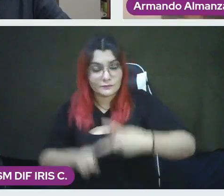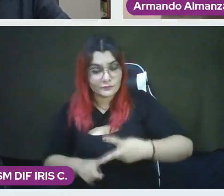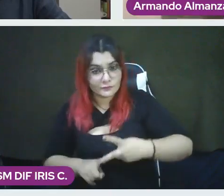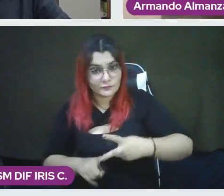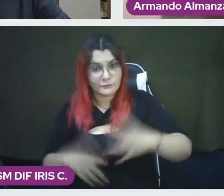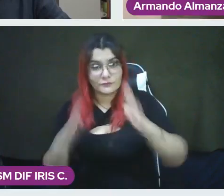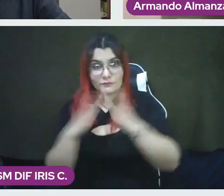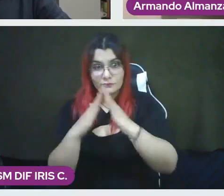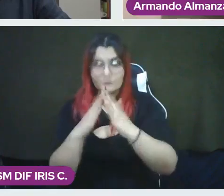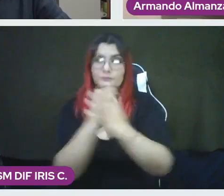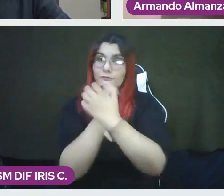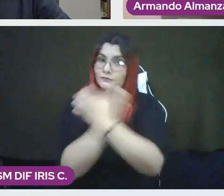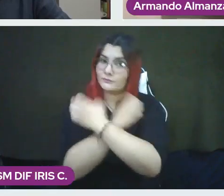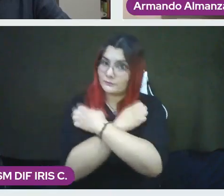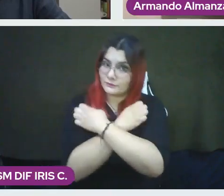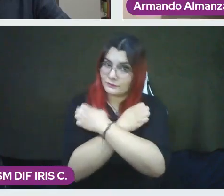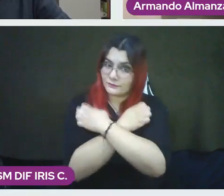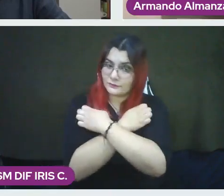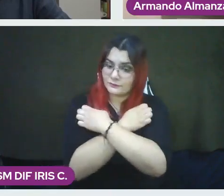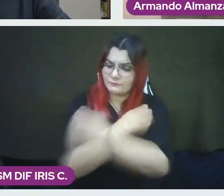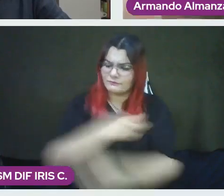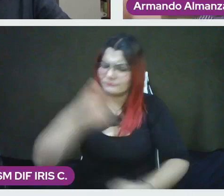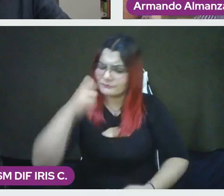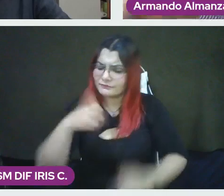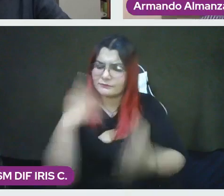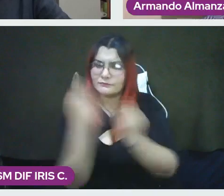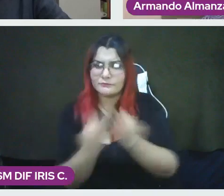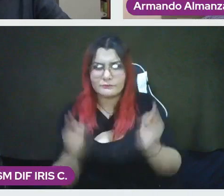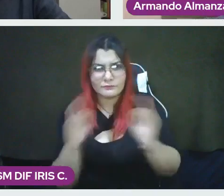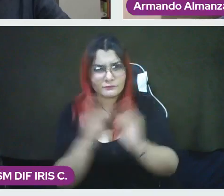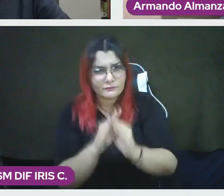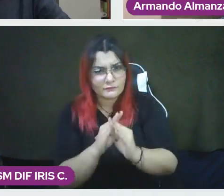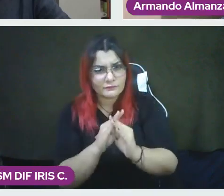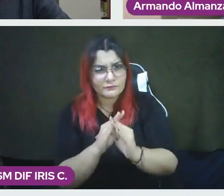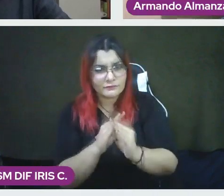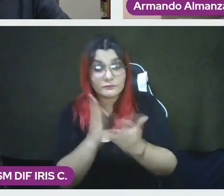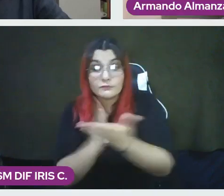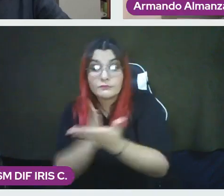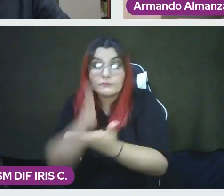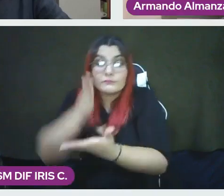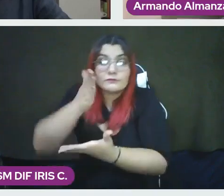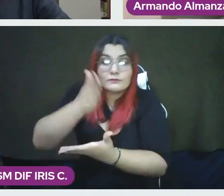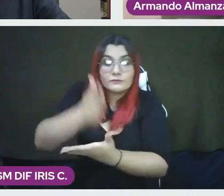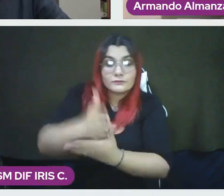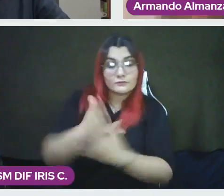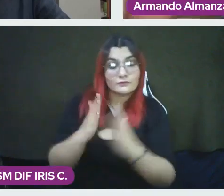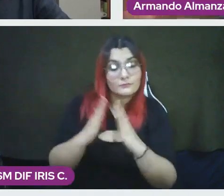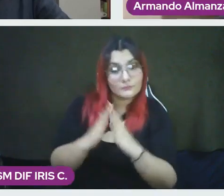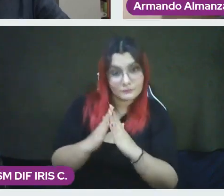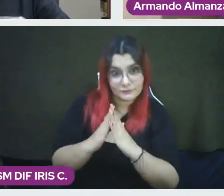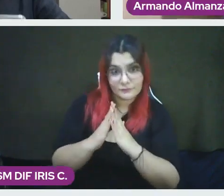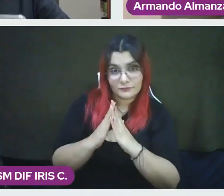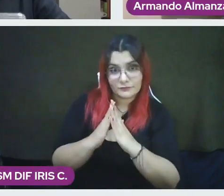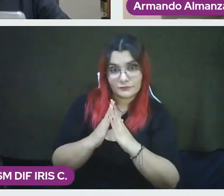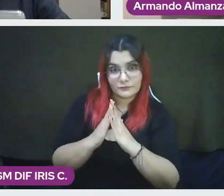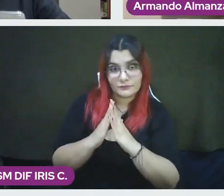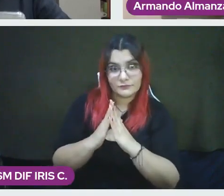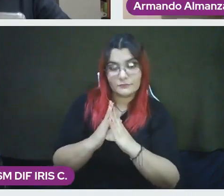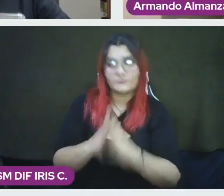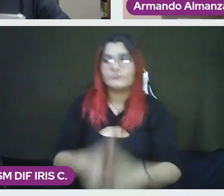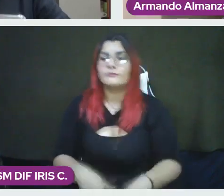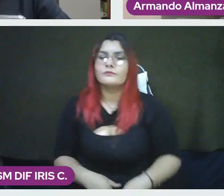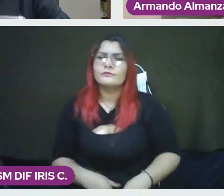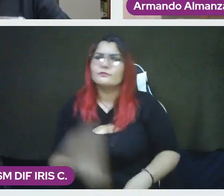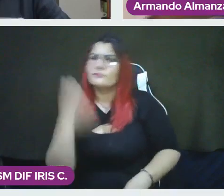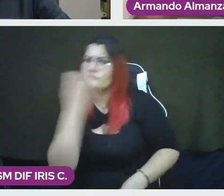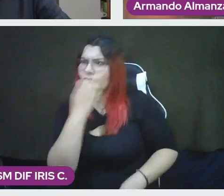va a llevar a la escuela. No es algo que va a recibir en la escuela. Y aquí, bueno, pueden entrar algunos juicios